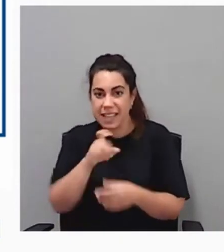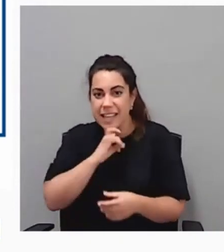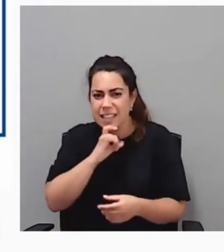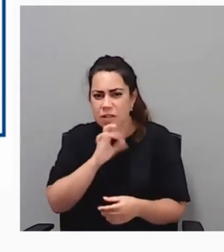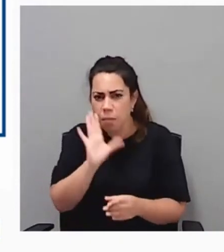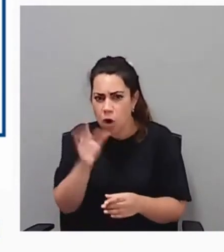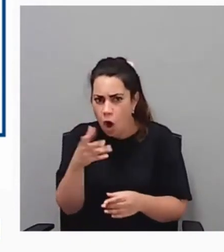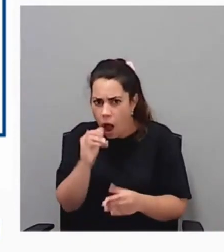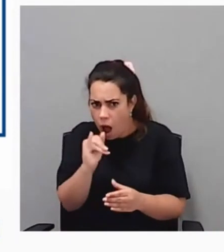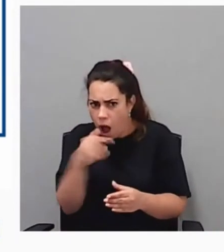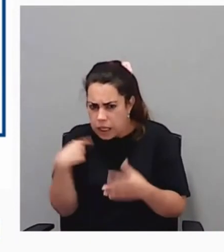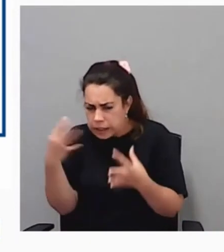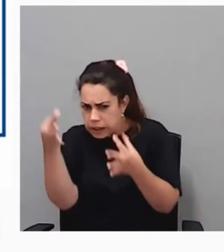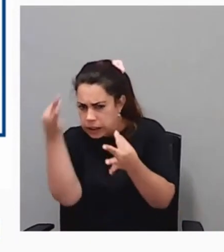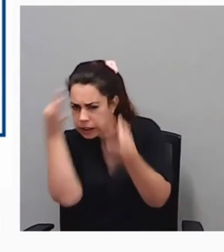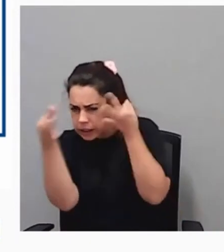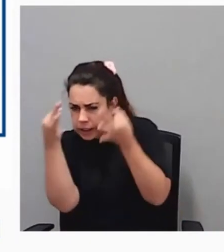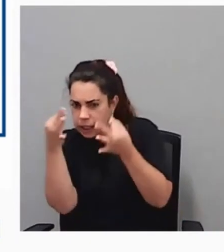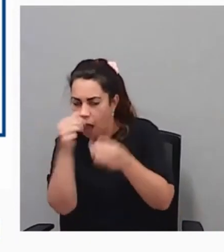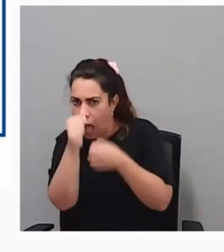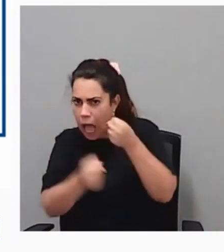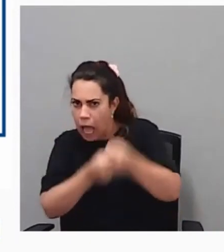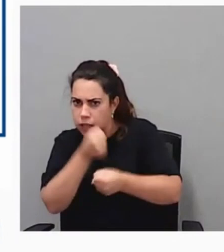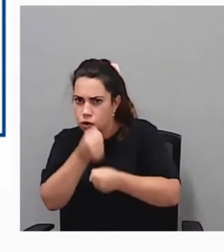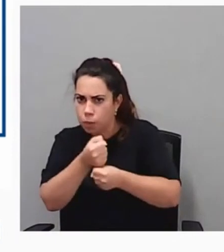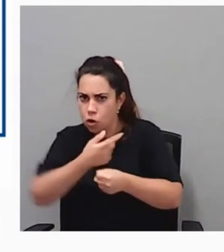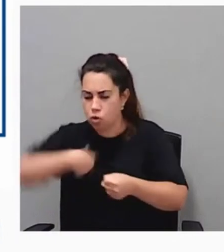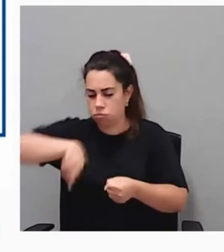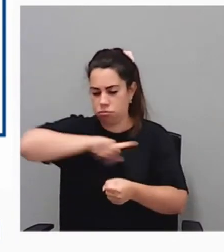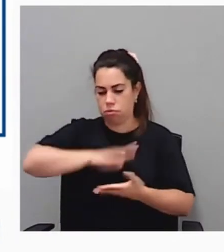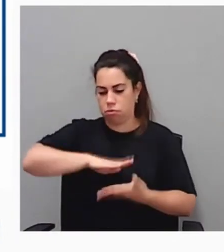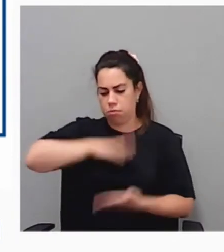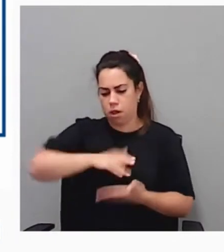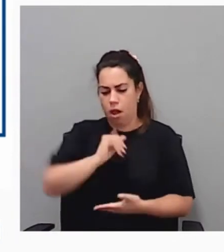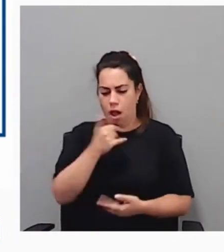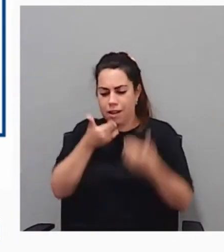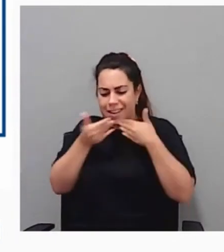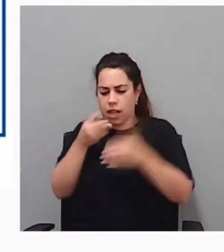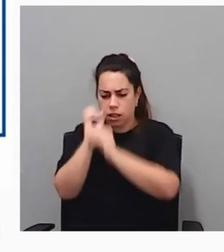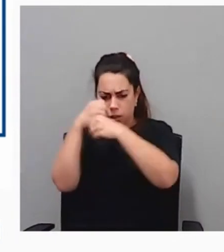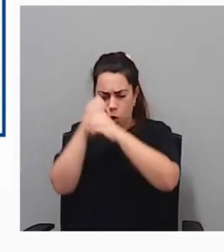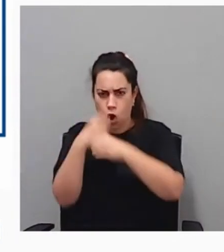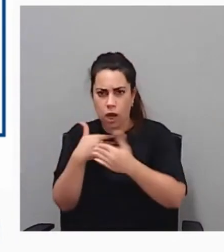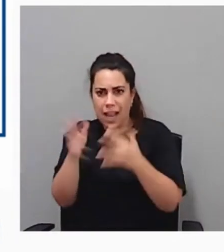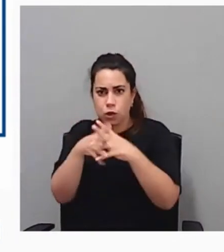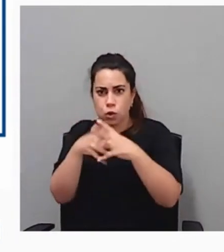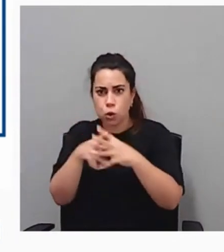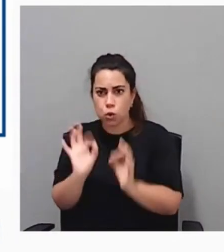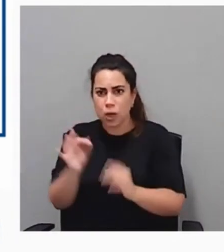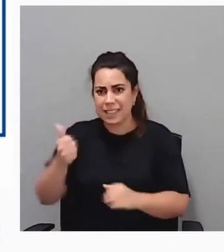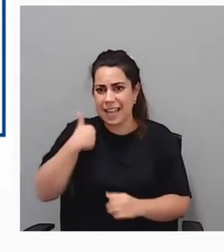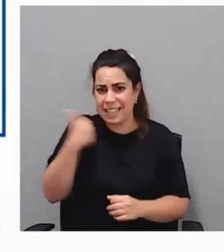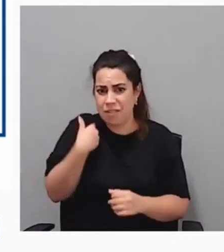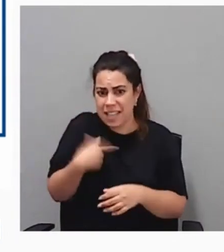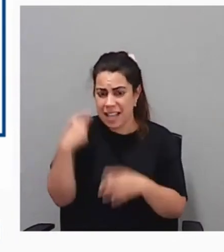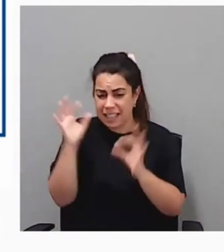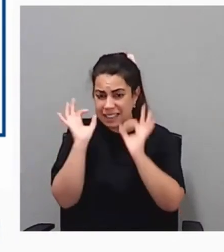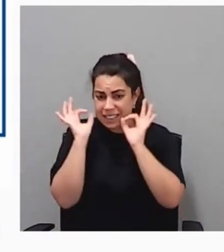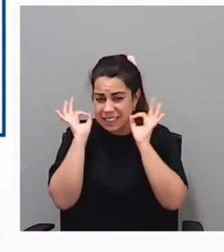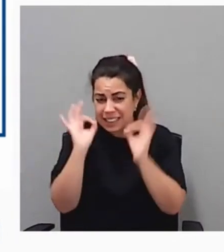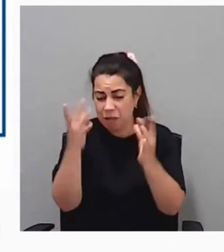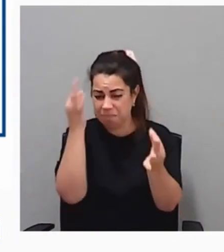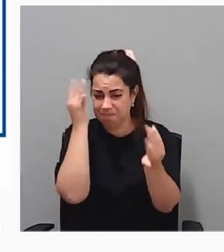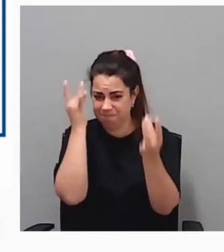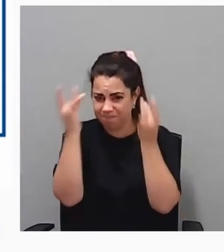atómica. Somos capaces de crear a través de la biología estructuras artificiales con precisión atómica muy